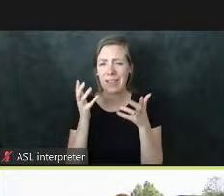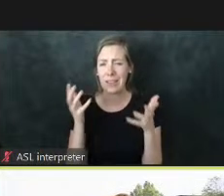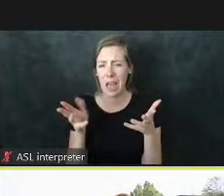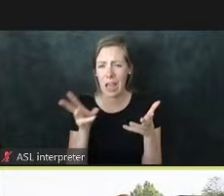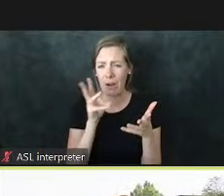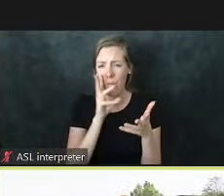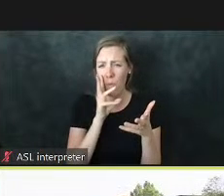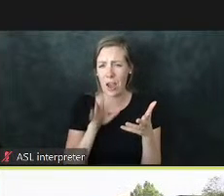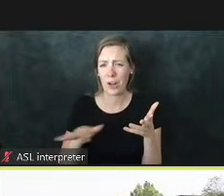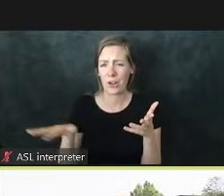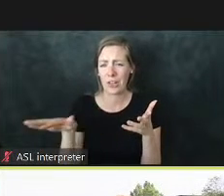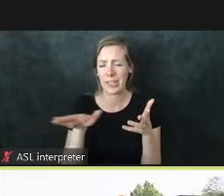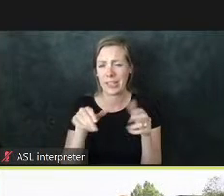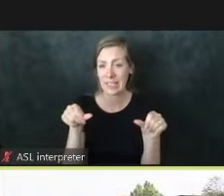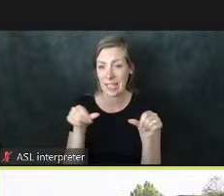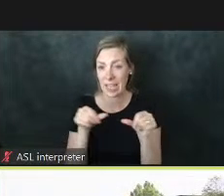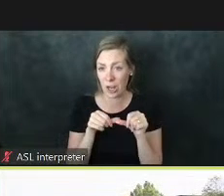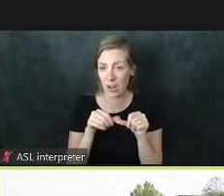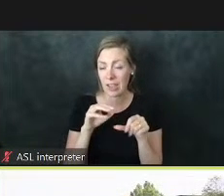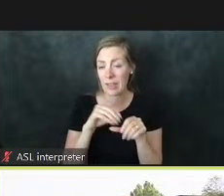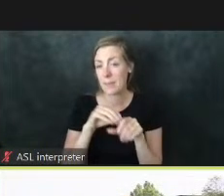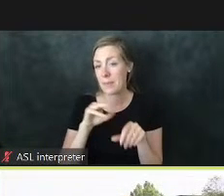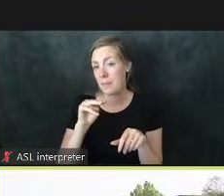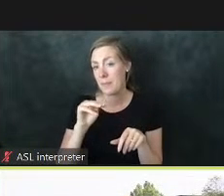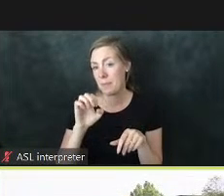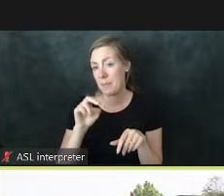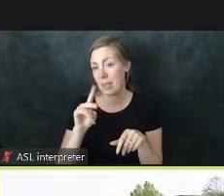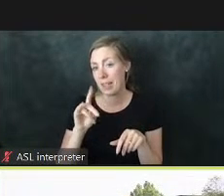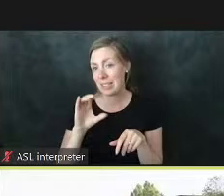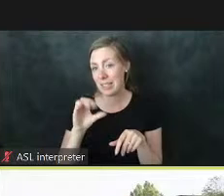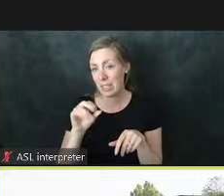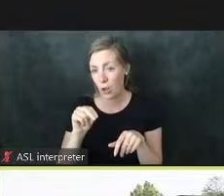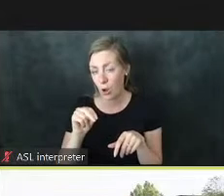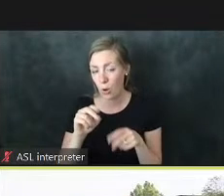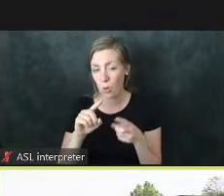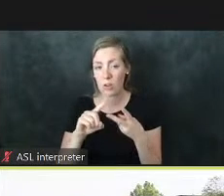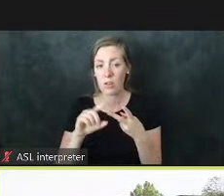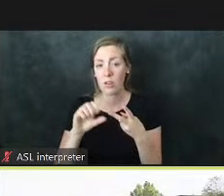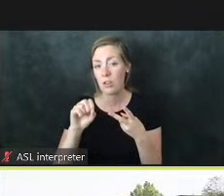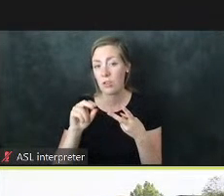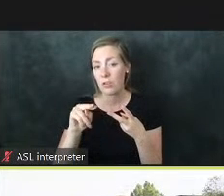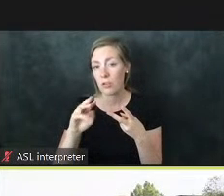Rusa, que suple a miles de personas en la región.